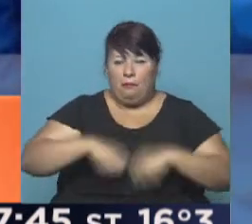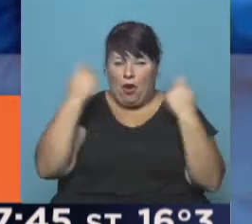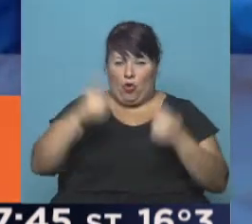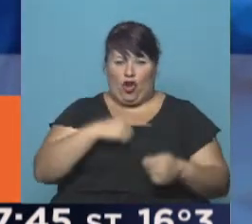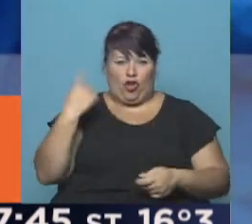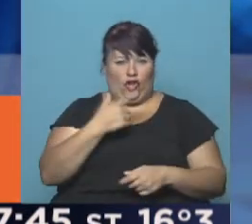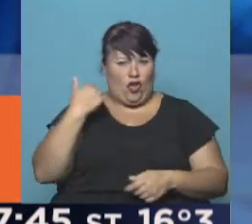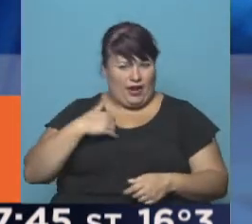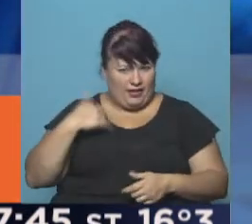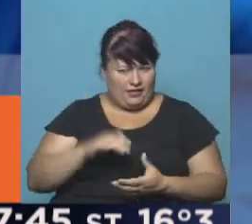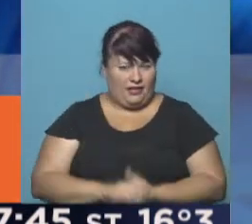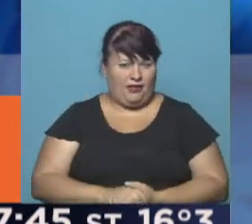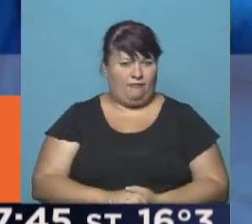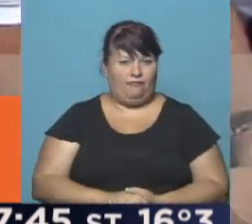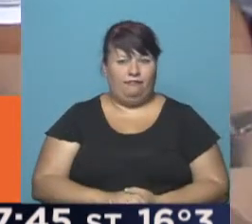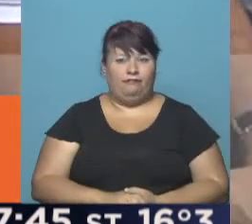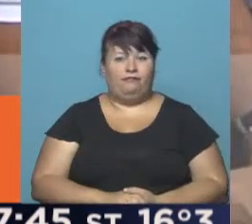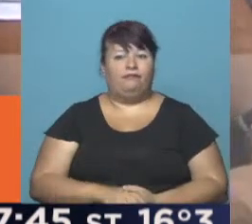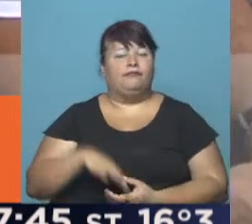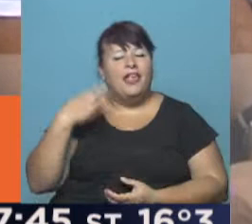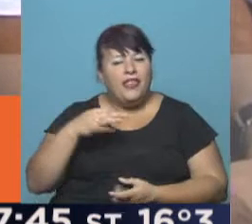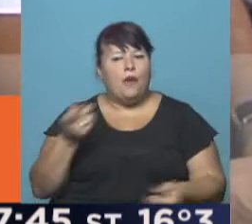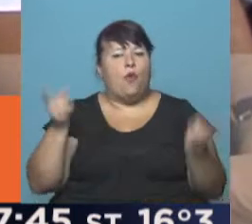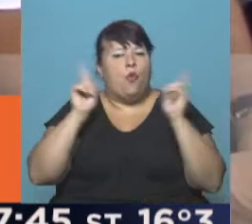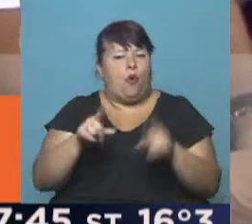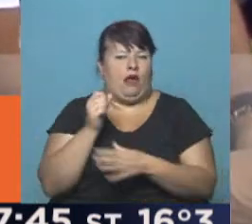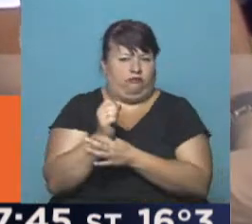los argentinos. Y tenemos que recuperar ese